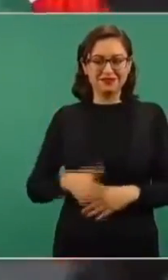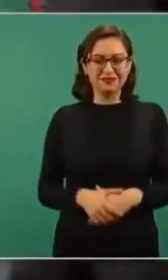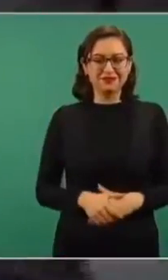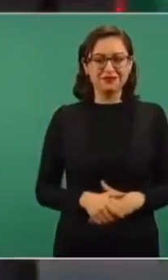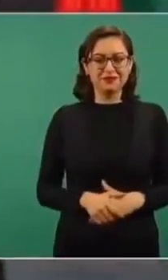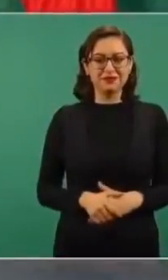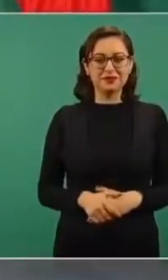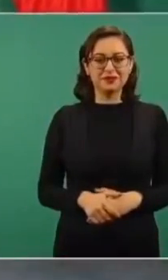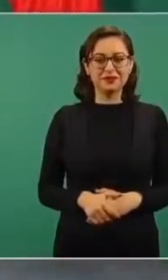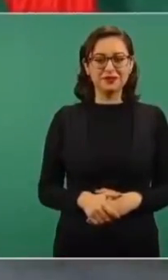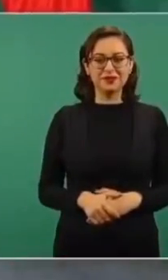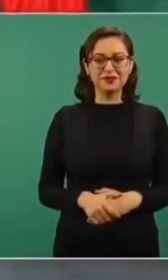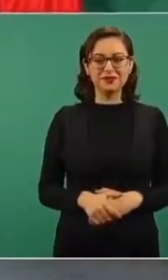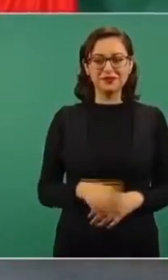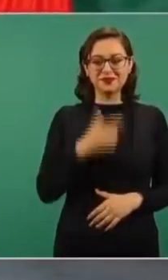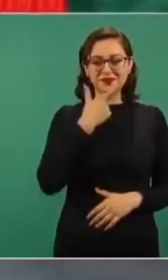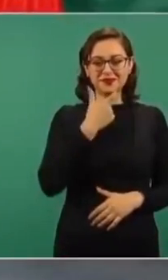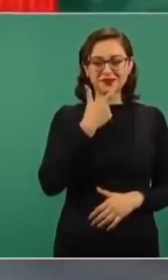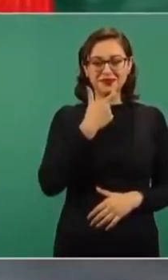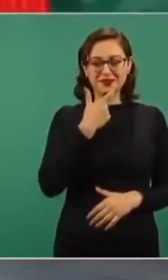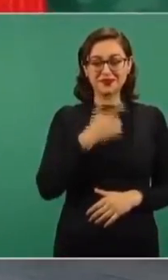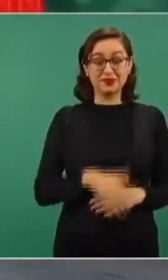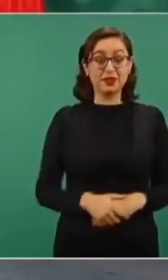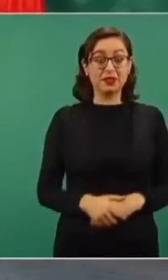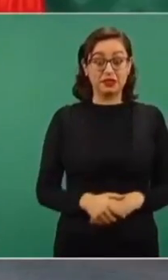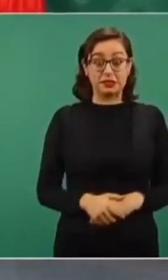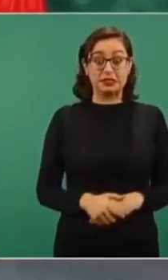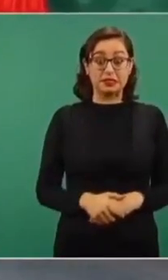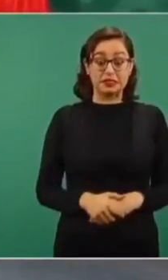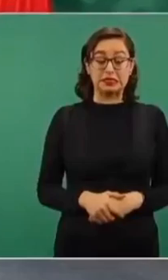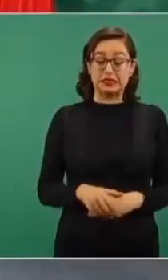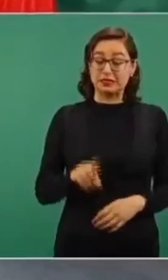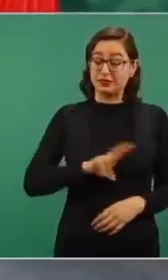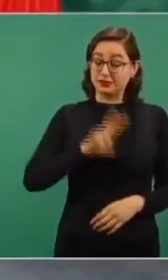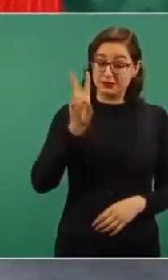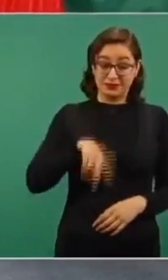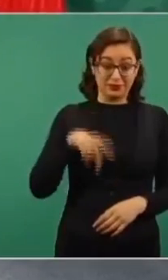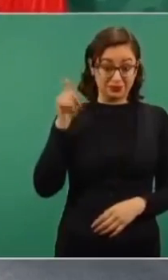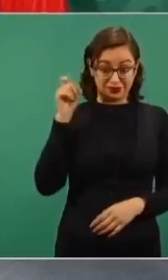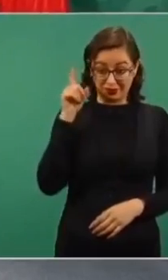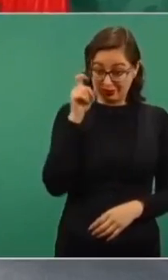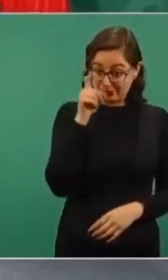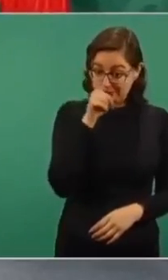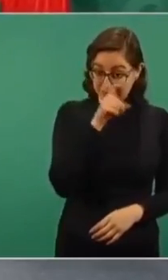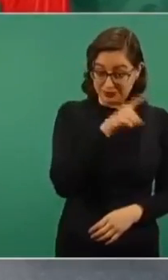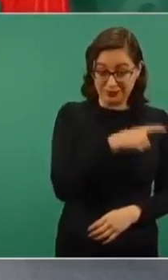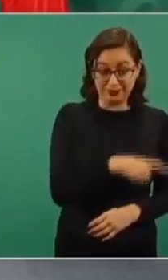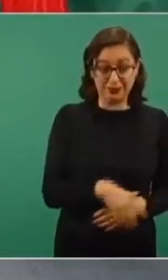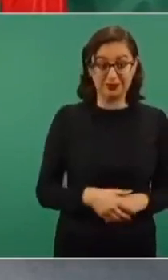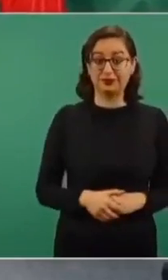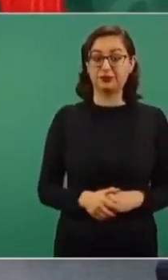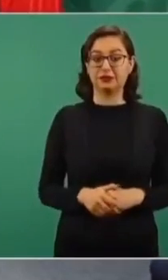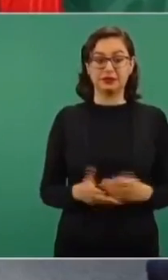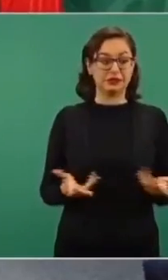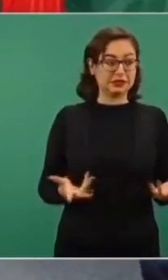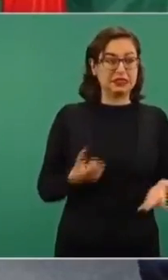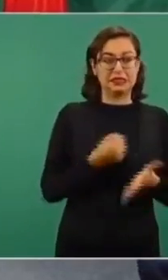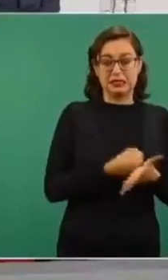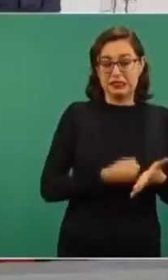Sí, señor presidente. Sí, bueno, fue todo un periplo, como ustedes recordarán, en